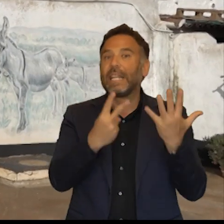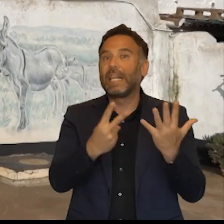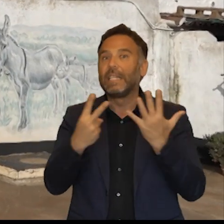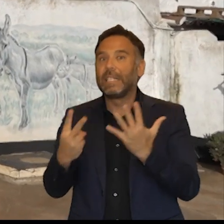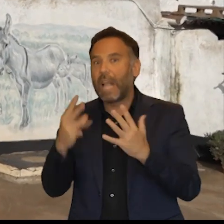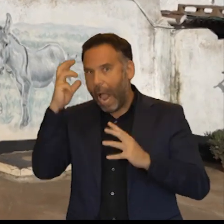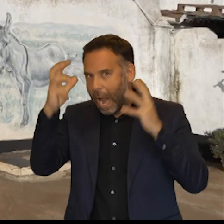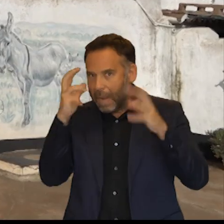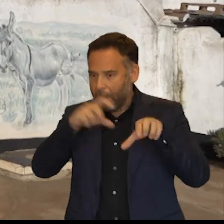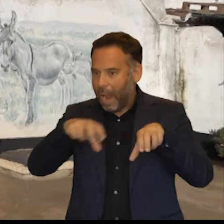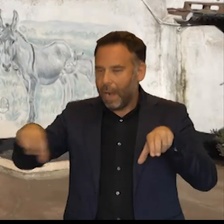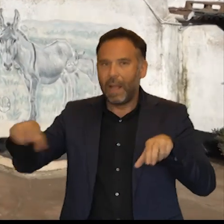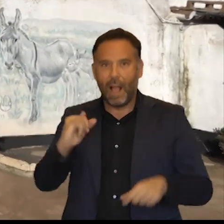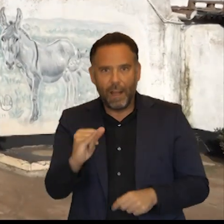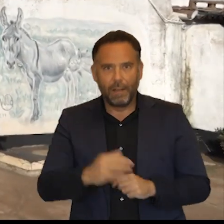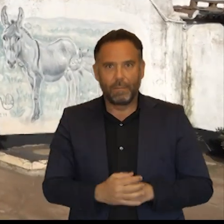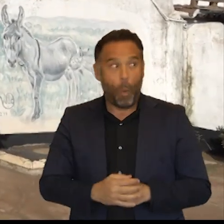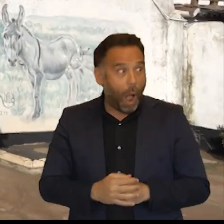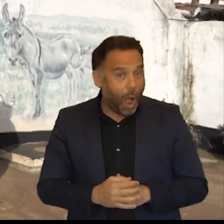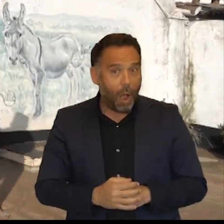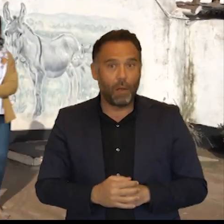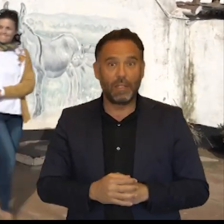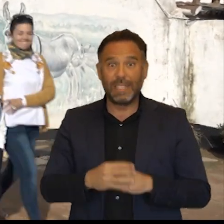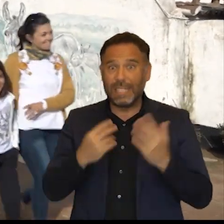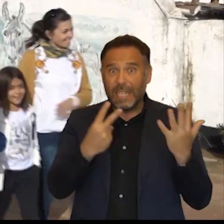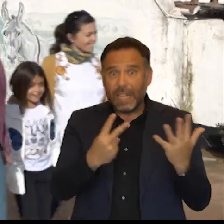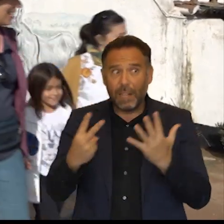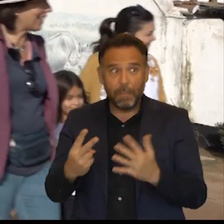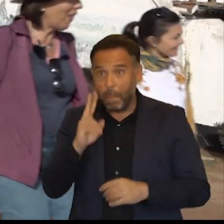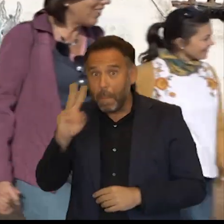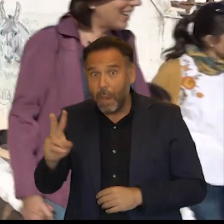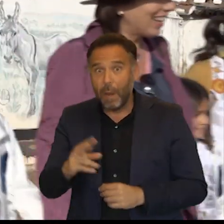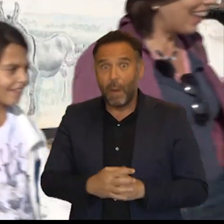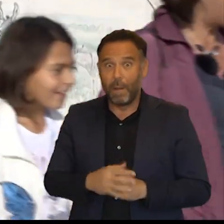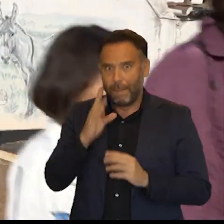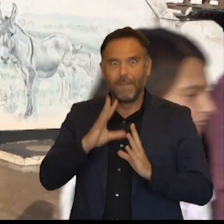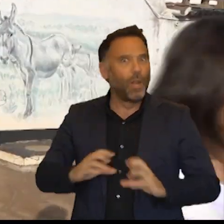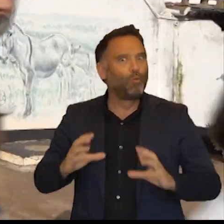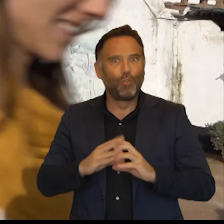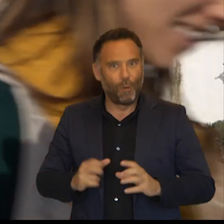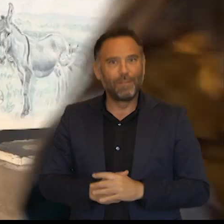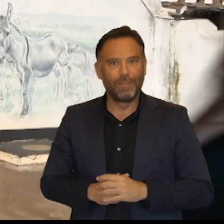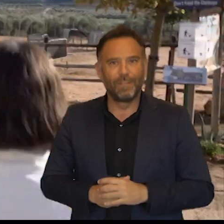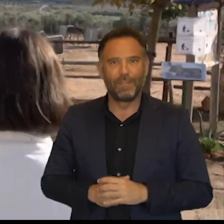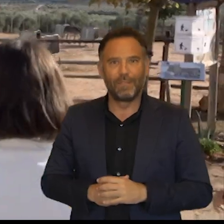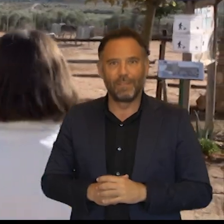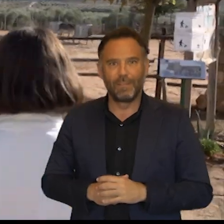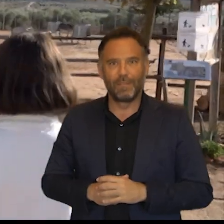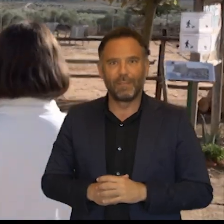77 residentes. ¡Wow! ¡Siete! ¡Hala! 77. ¡Ay, mira qué ilusión! Mira.